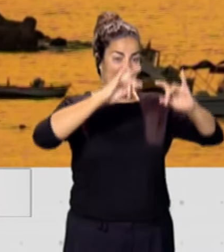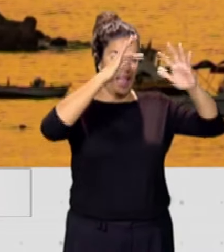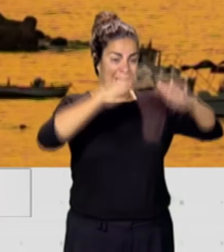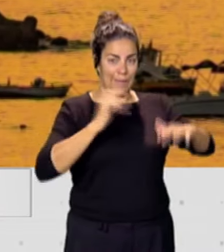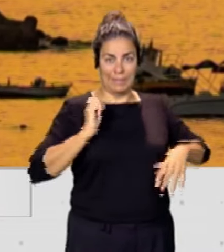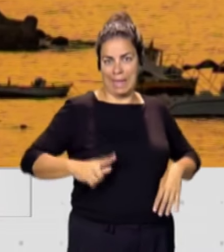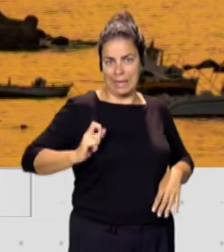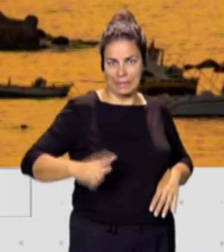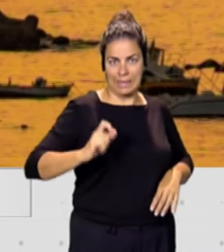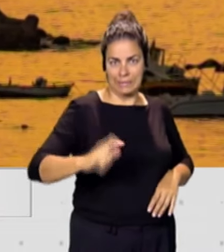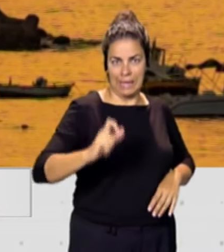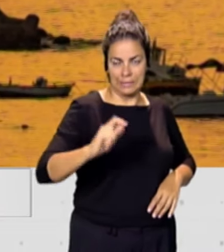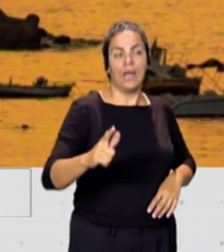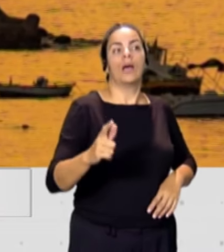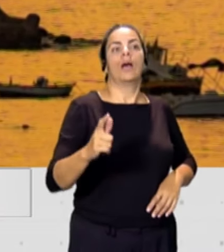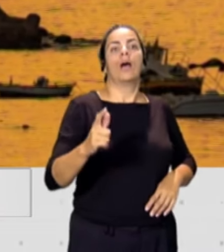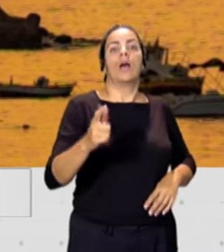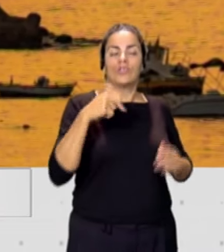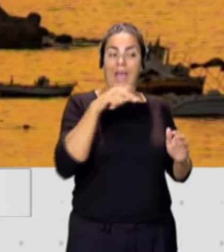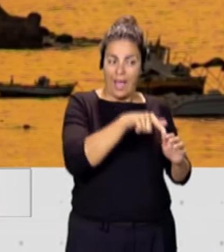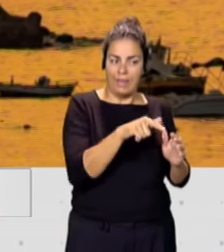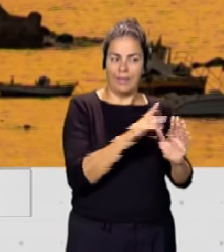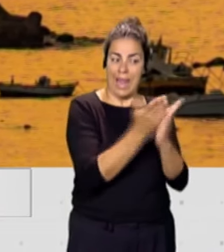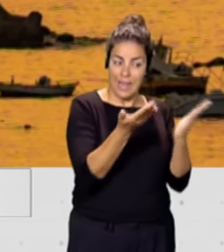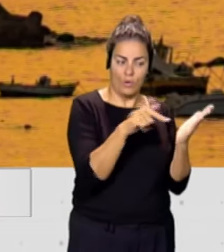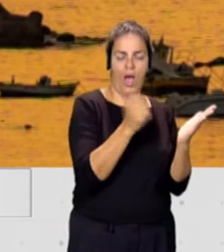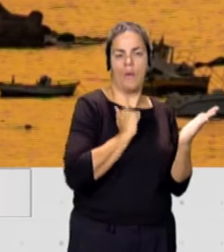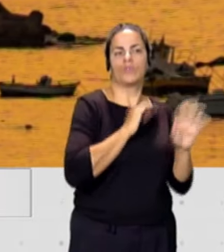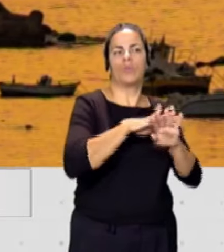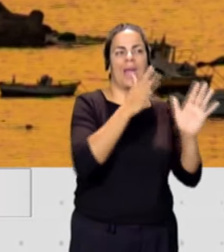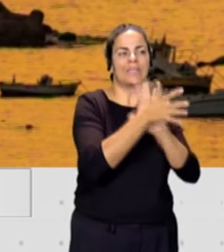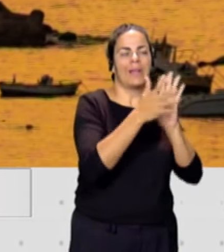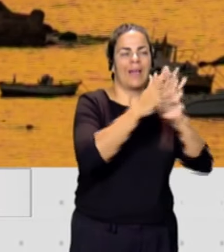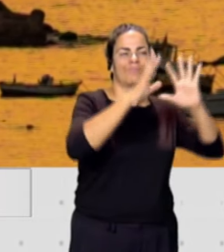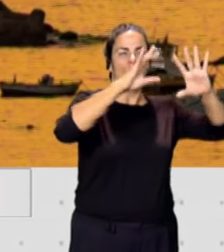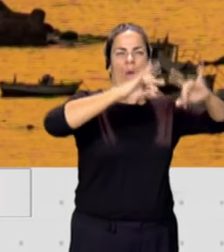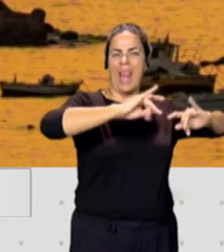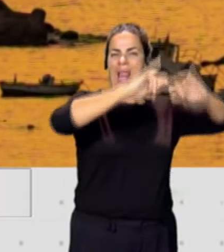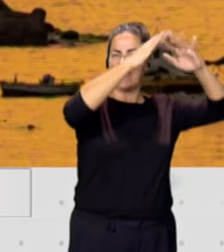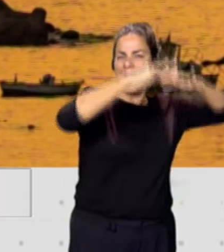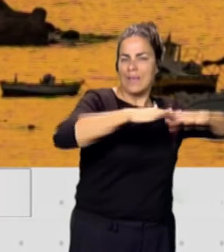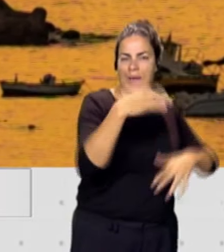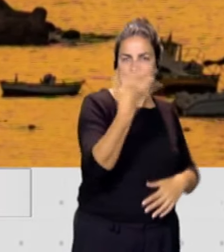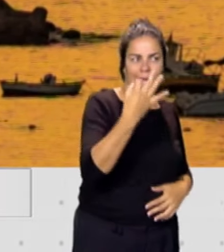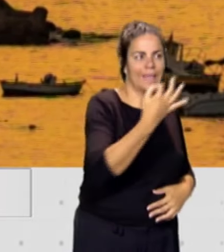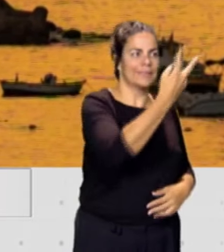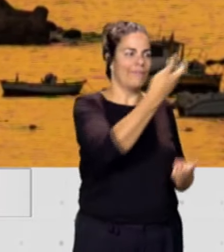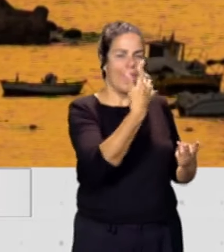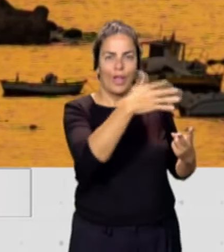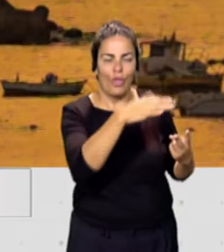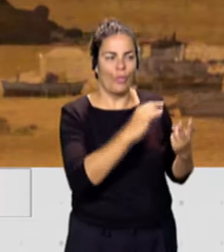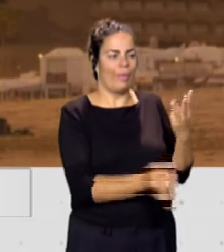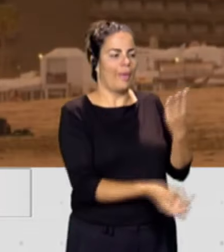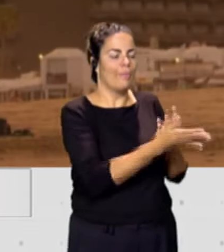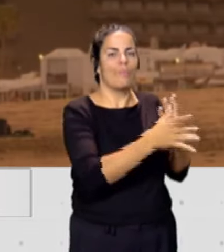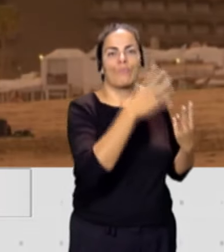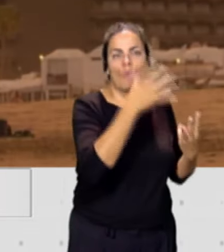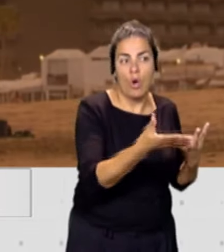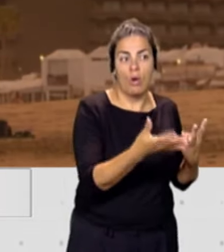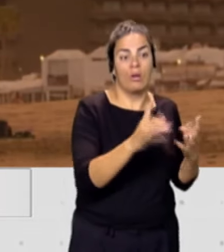habitual Pues explicaré eso qué es la calima De dónde viene eh Por qué se produce Qué efectos puede tener para la biodiversidad para la